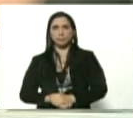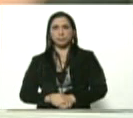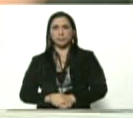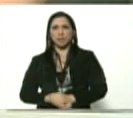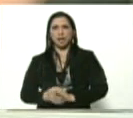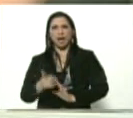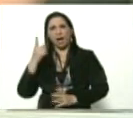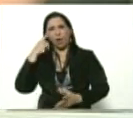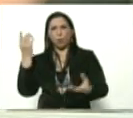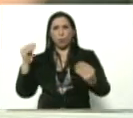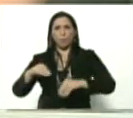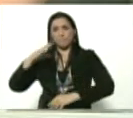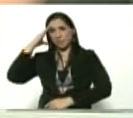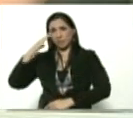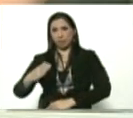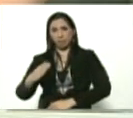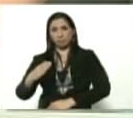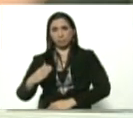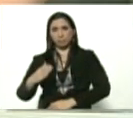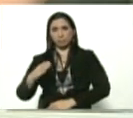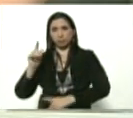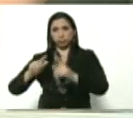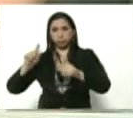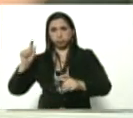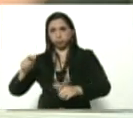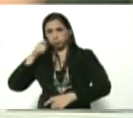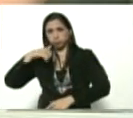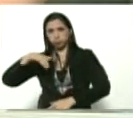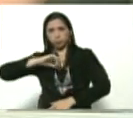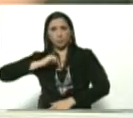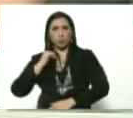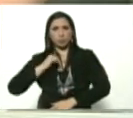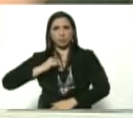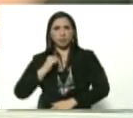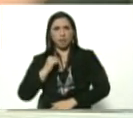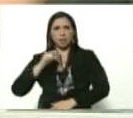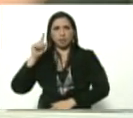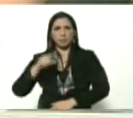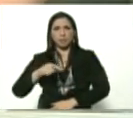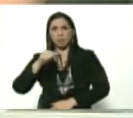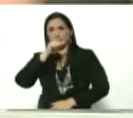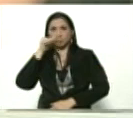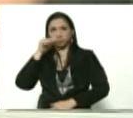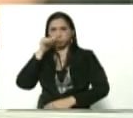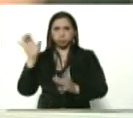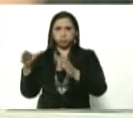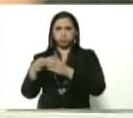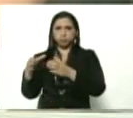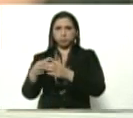cómplices militares, civiles, policiales y del narcotráfico.